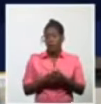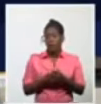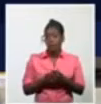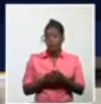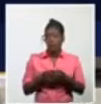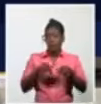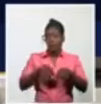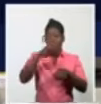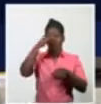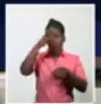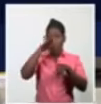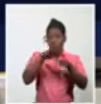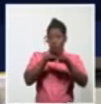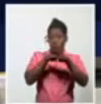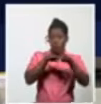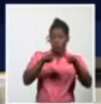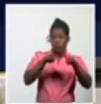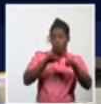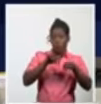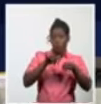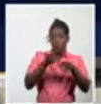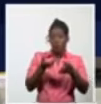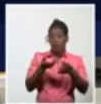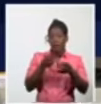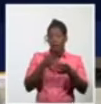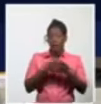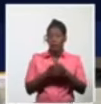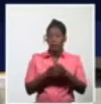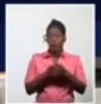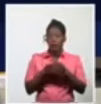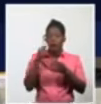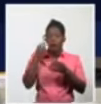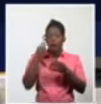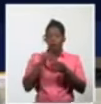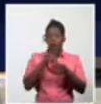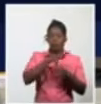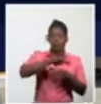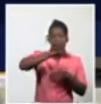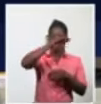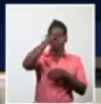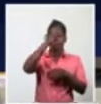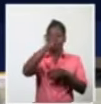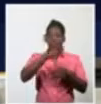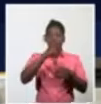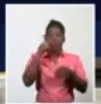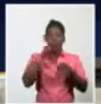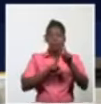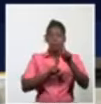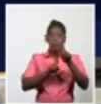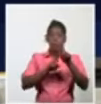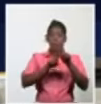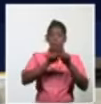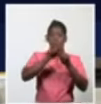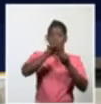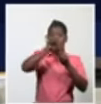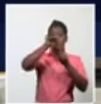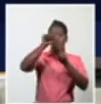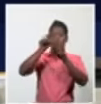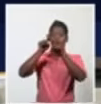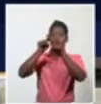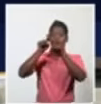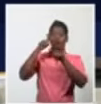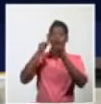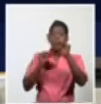sea, el pico es una cifra elevada de casos en un momento determinado, que creo que